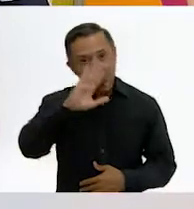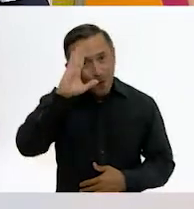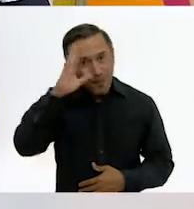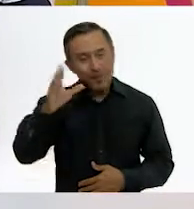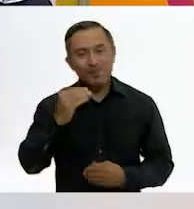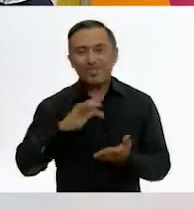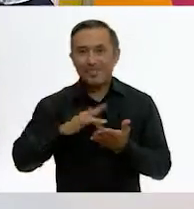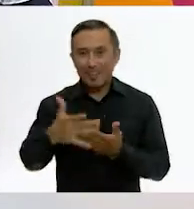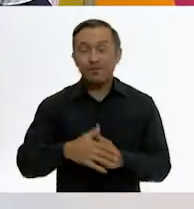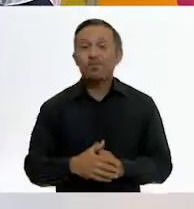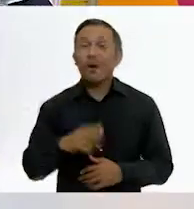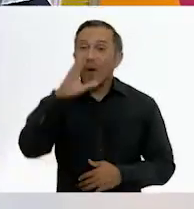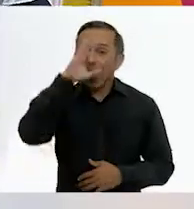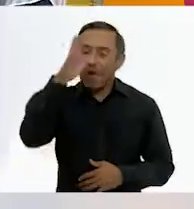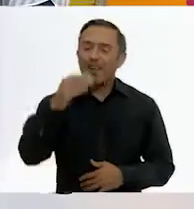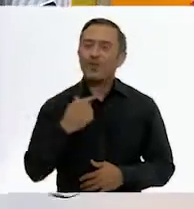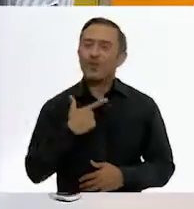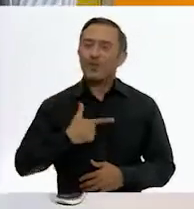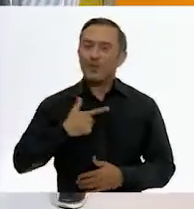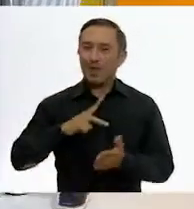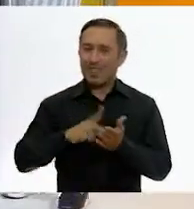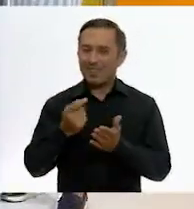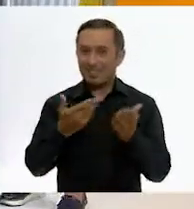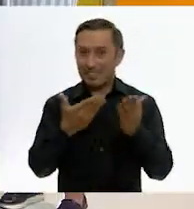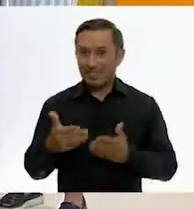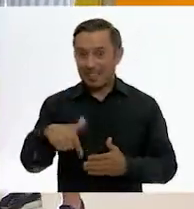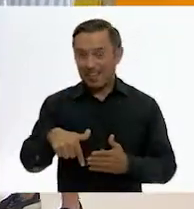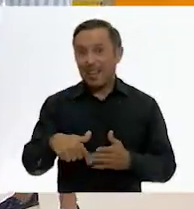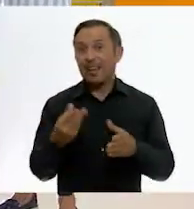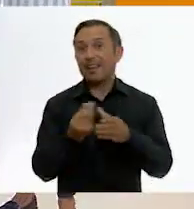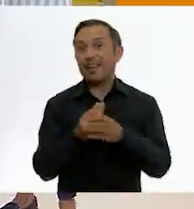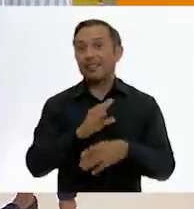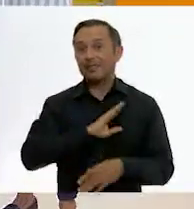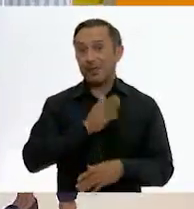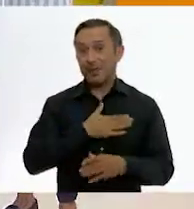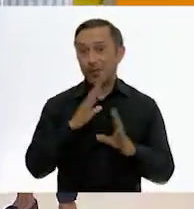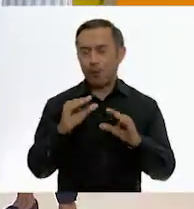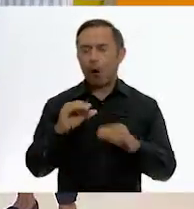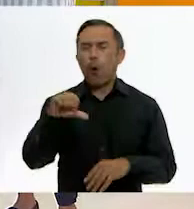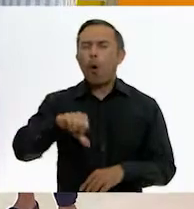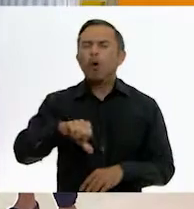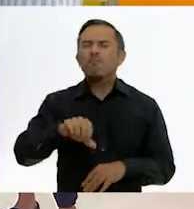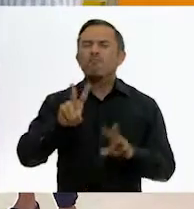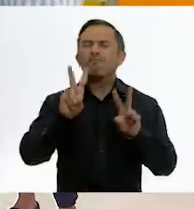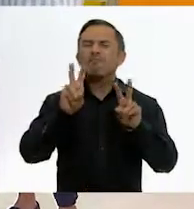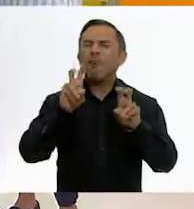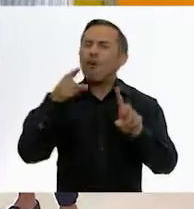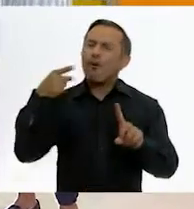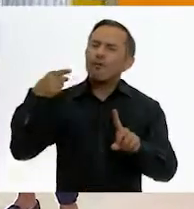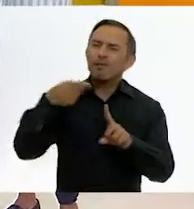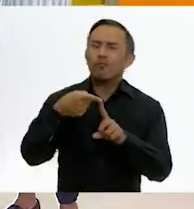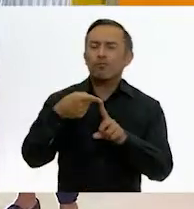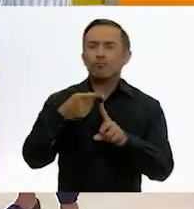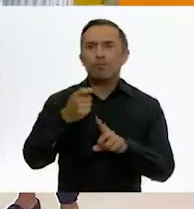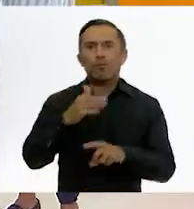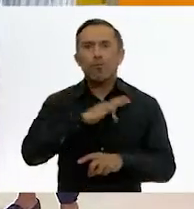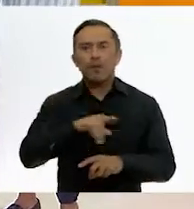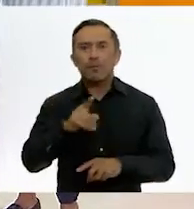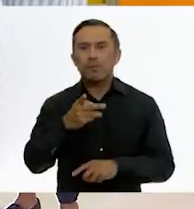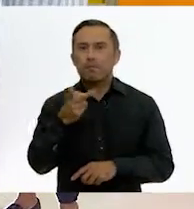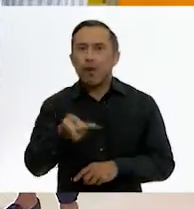justo que estén con nosotros nuevamente aquí en otra clase más de español donde el objetivo del día de hoy es que conozcas diferentes tipos de preguntas